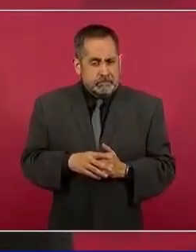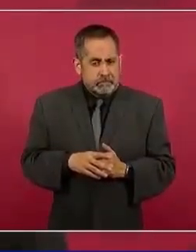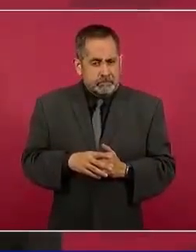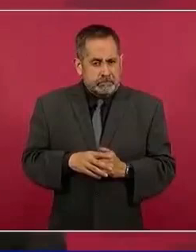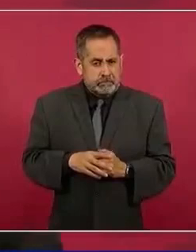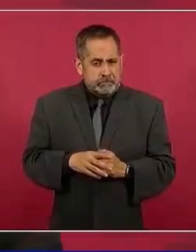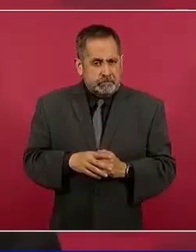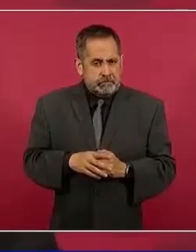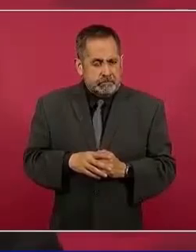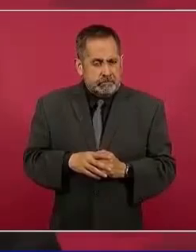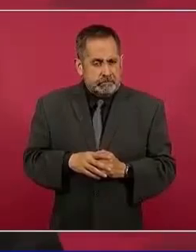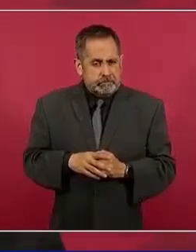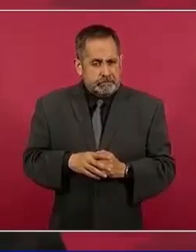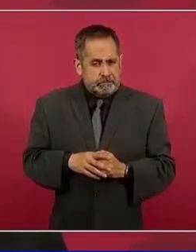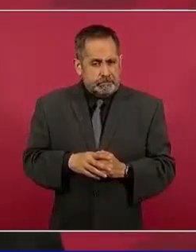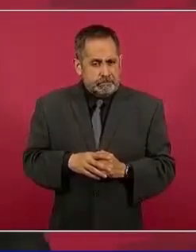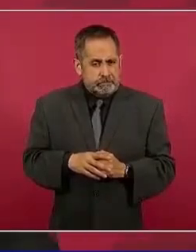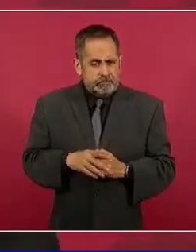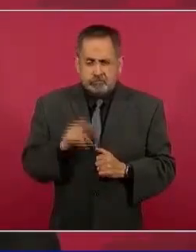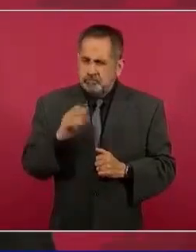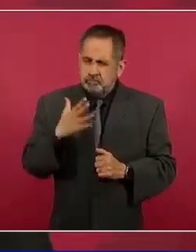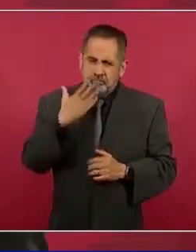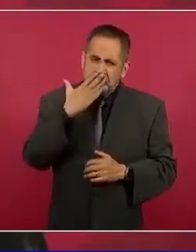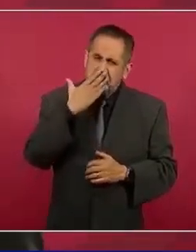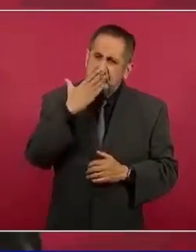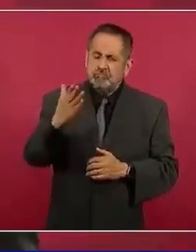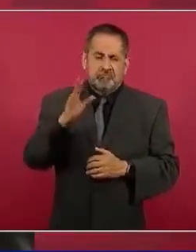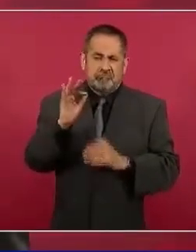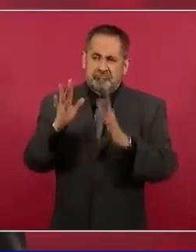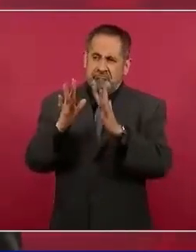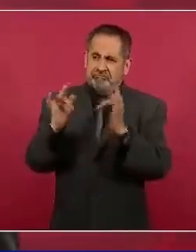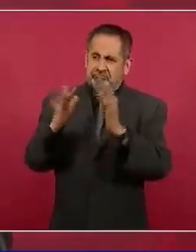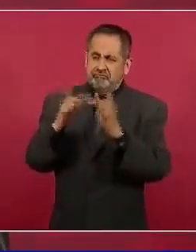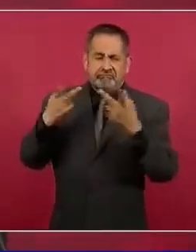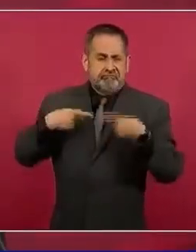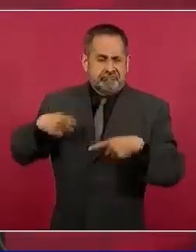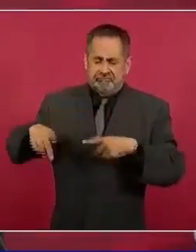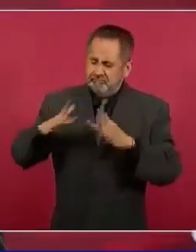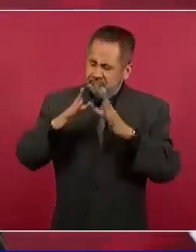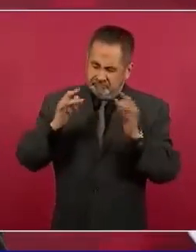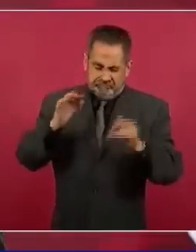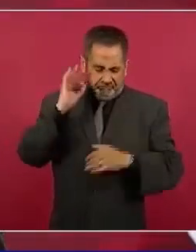qué bien por los franceses.